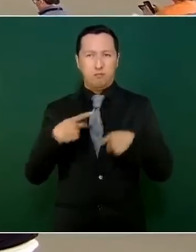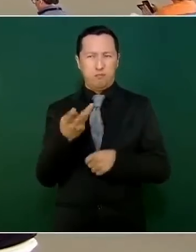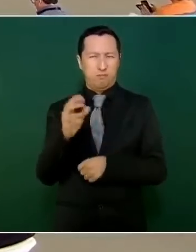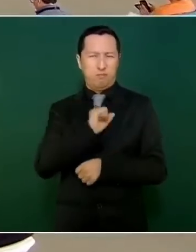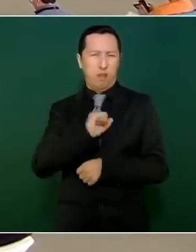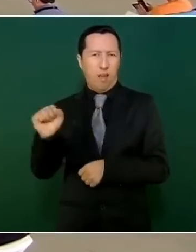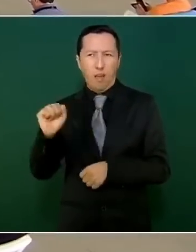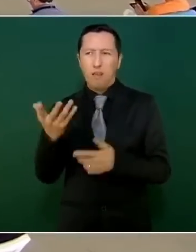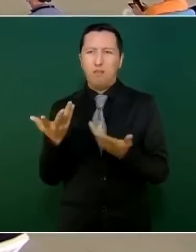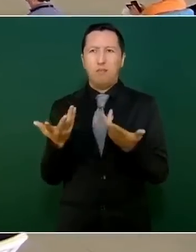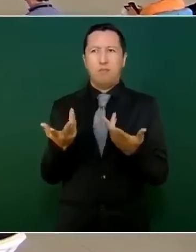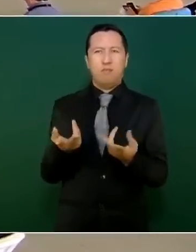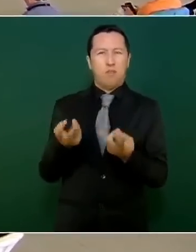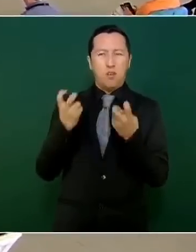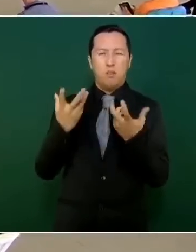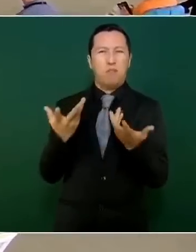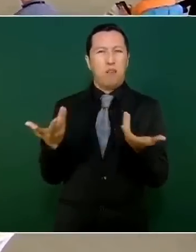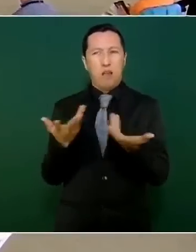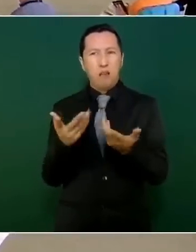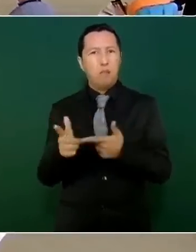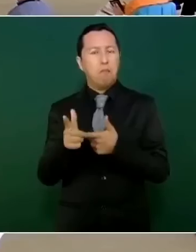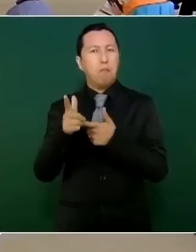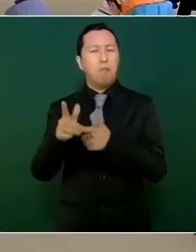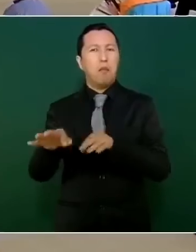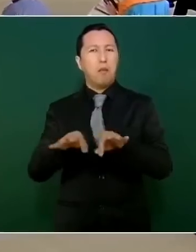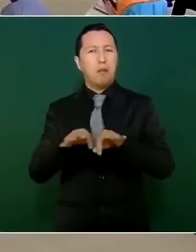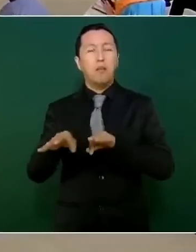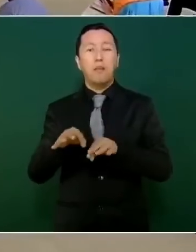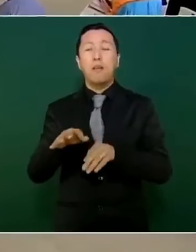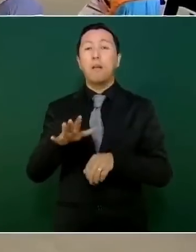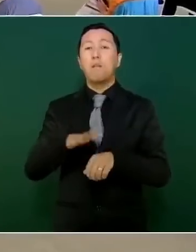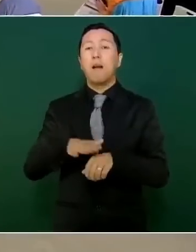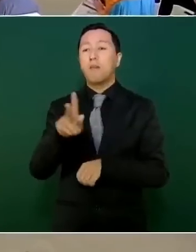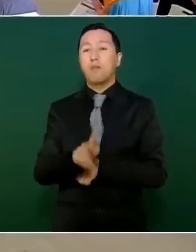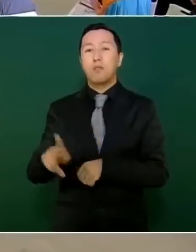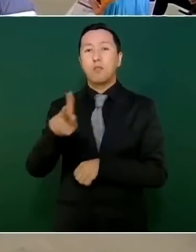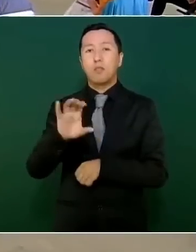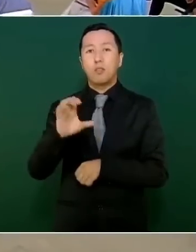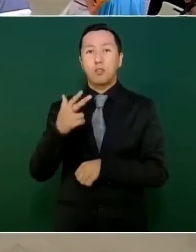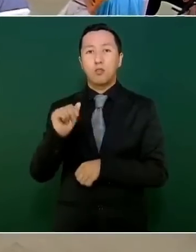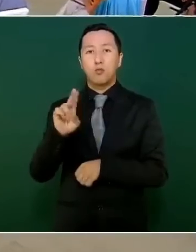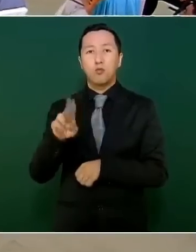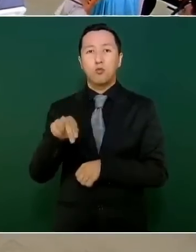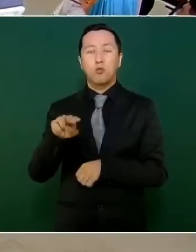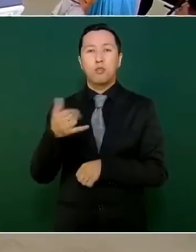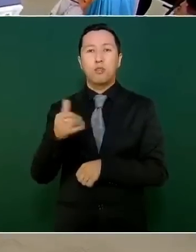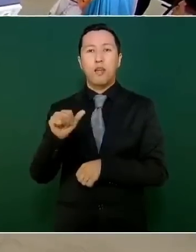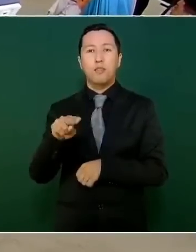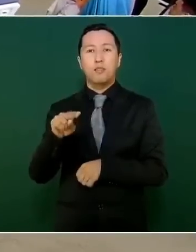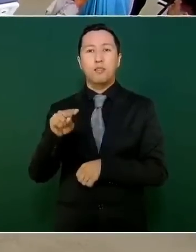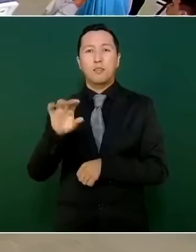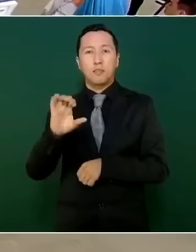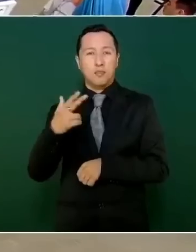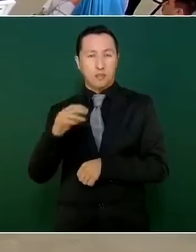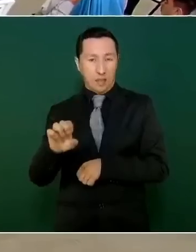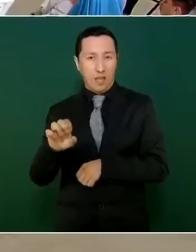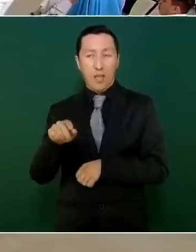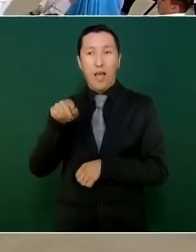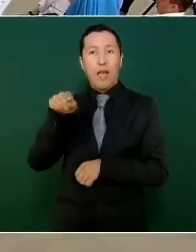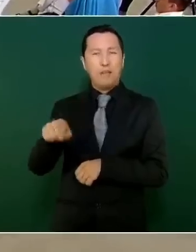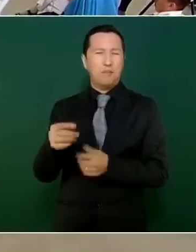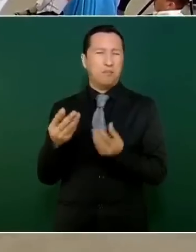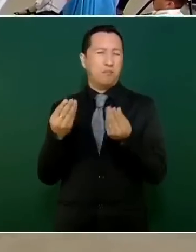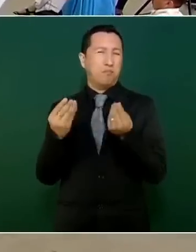operando sobre todo en el ejido de Chunyaché. Ahí, presidente, ahí está muy grave